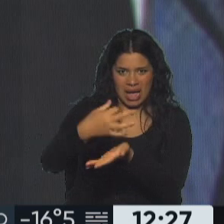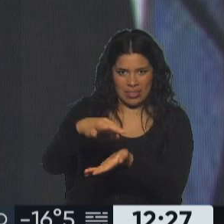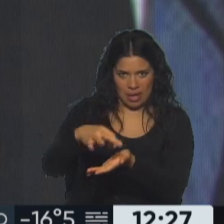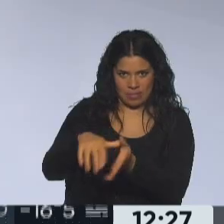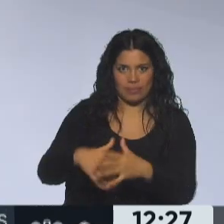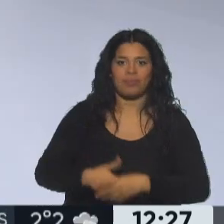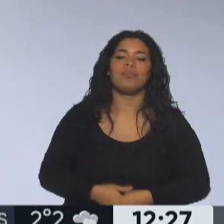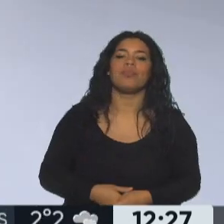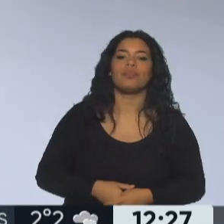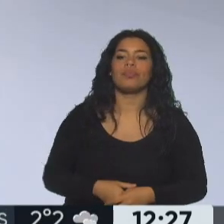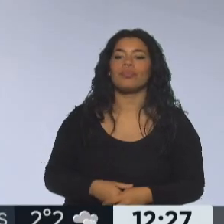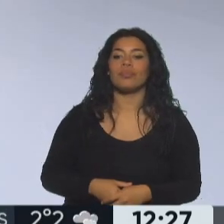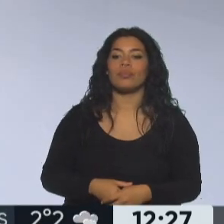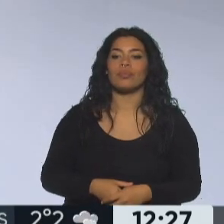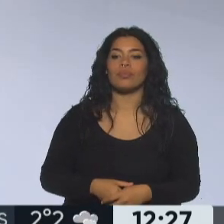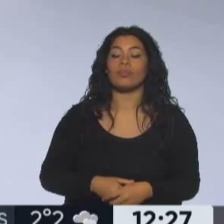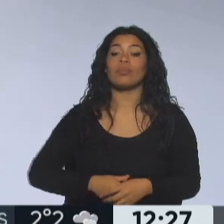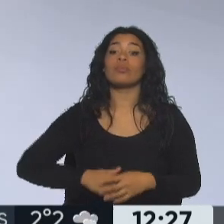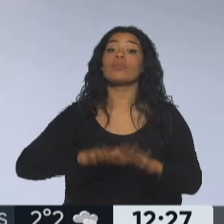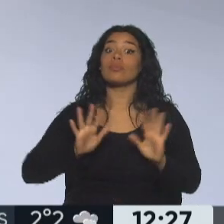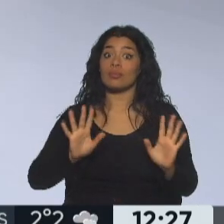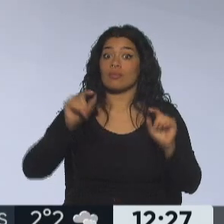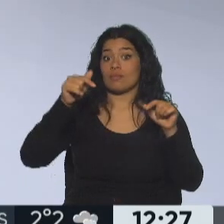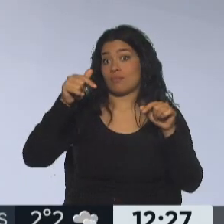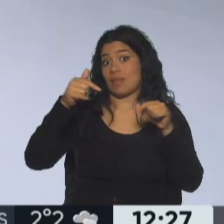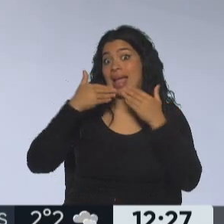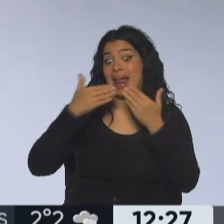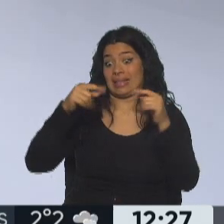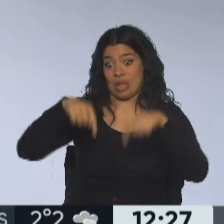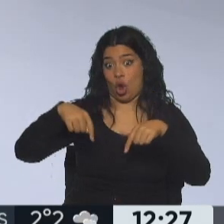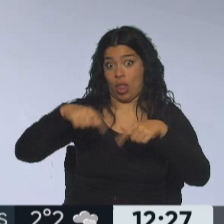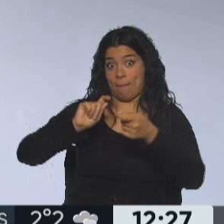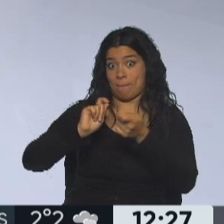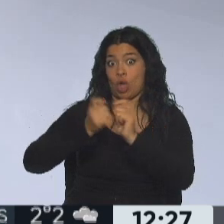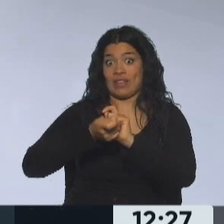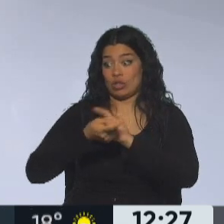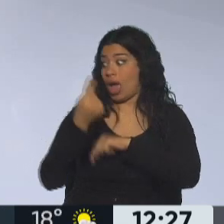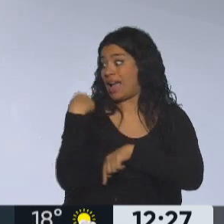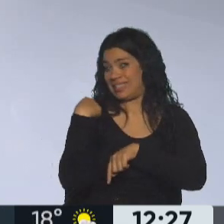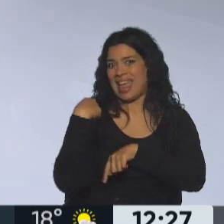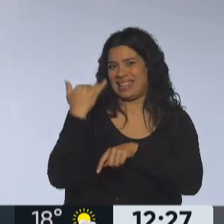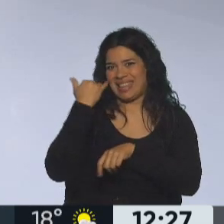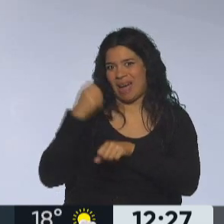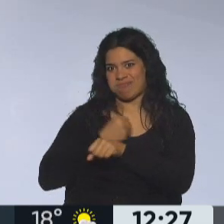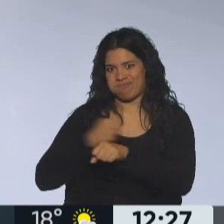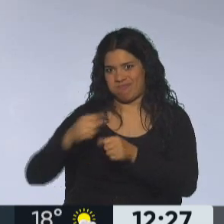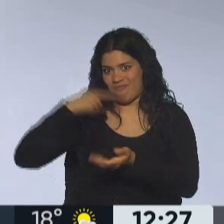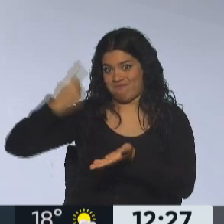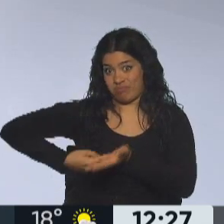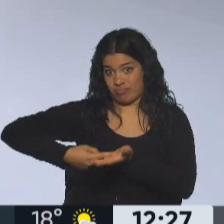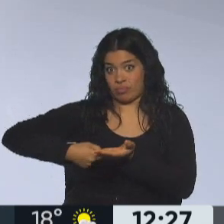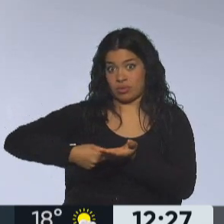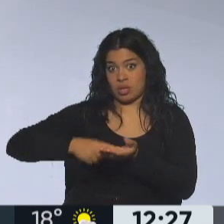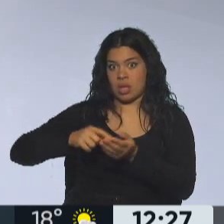Asalariados que pagaban ganancias. Con esta modificación que se hace en el día de ayer, van a quedar nada más que